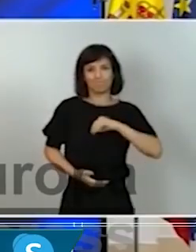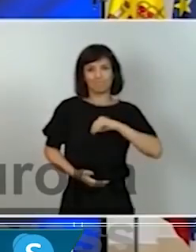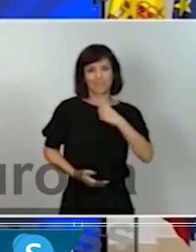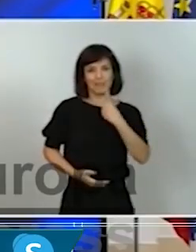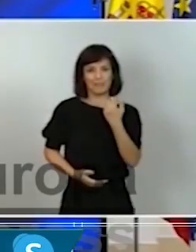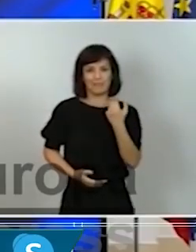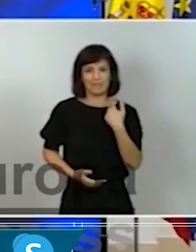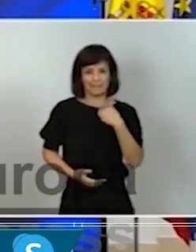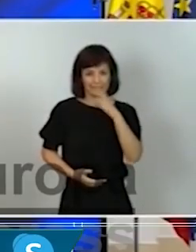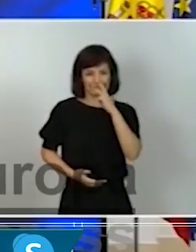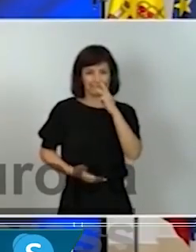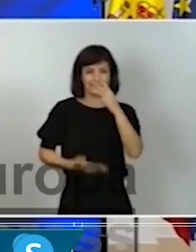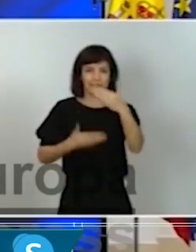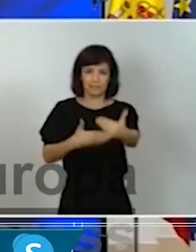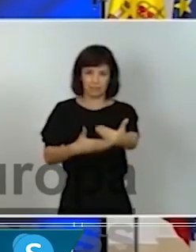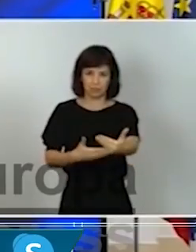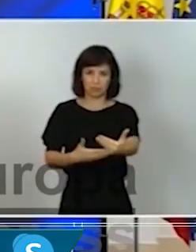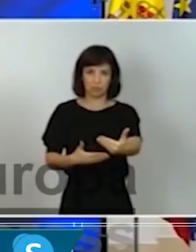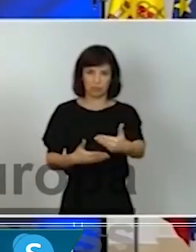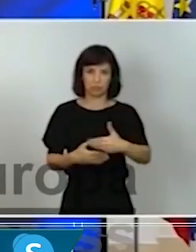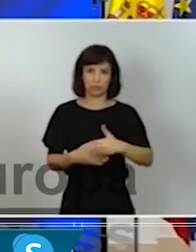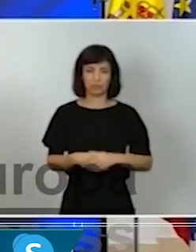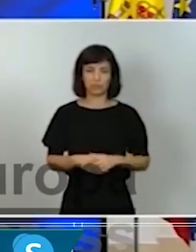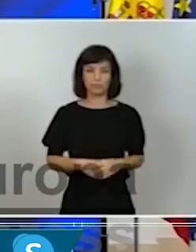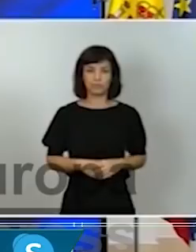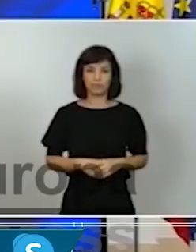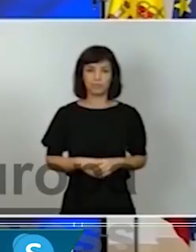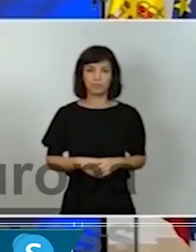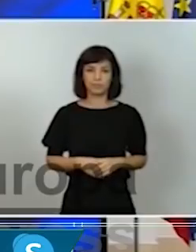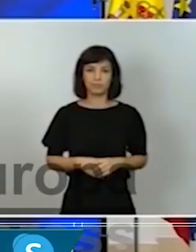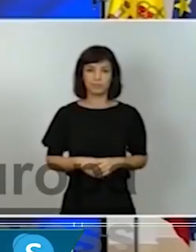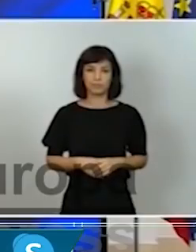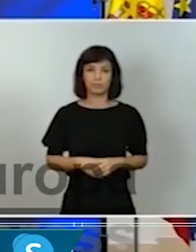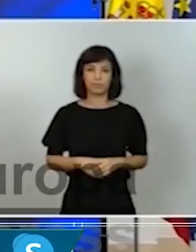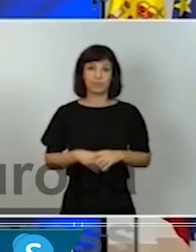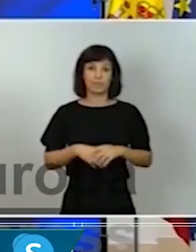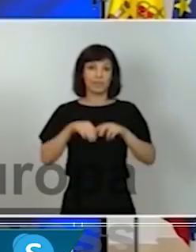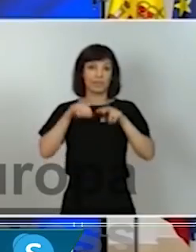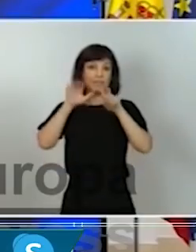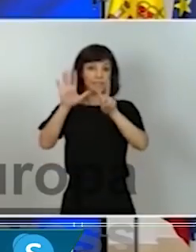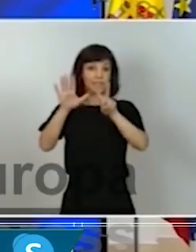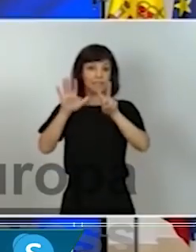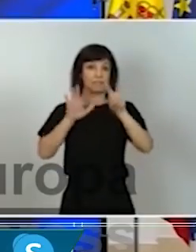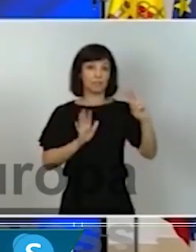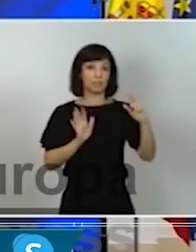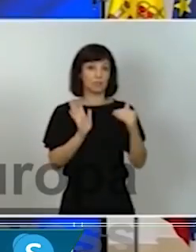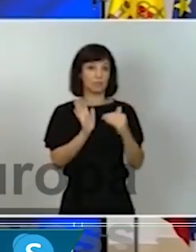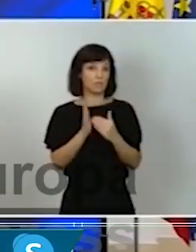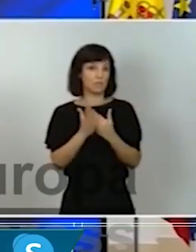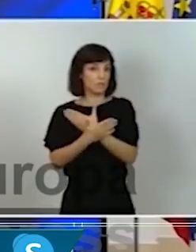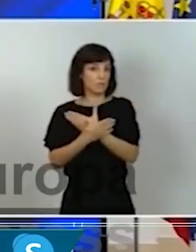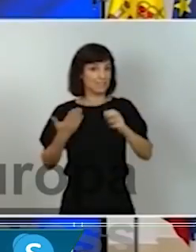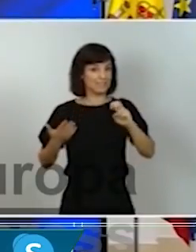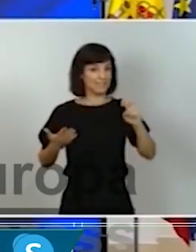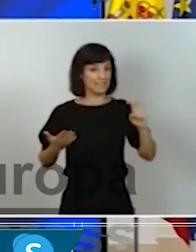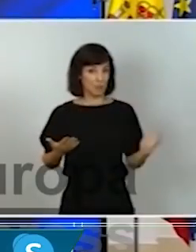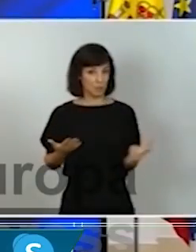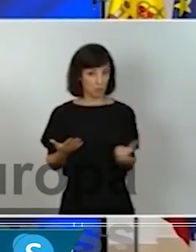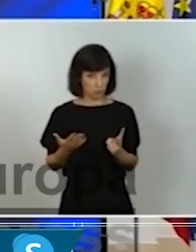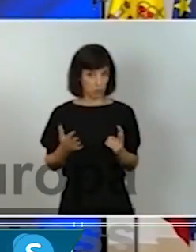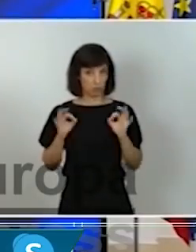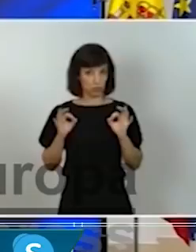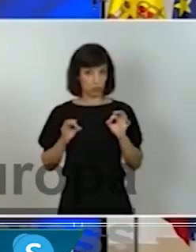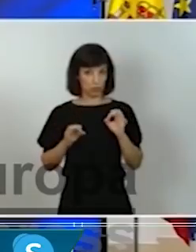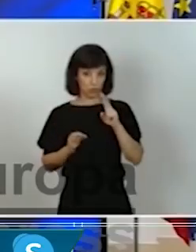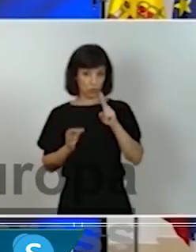entonces porque tiene que subir los impuestos es que todo es que como está todo creado por distintas partes que le llegan desde